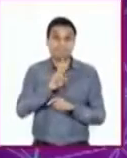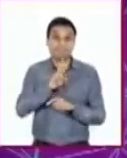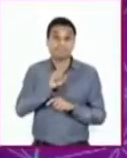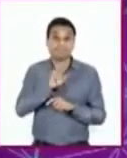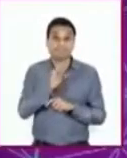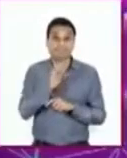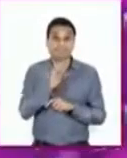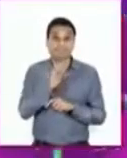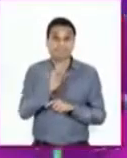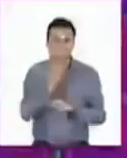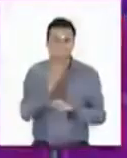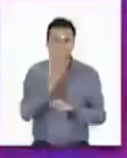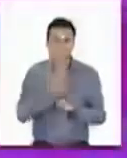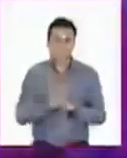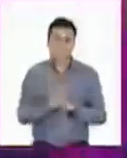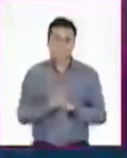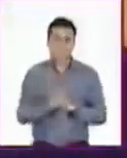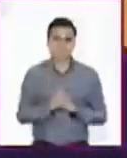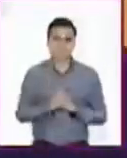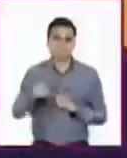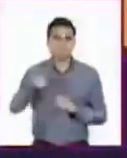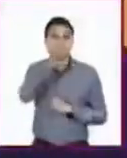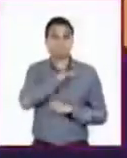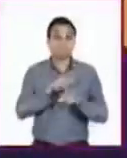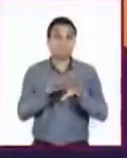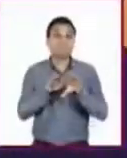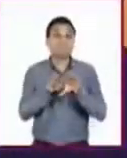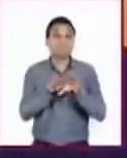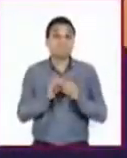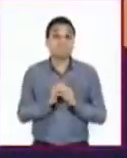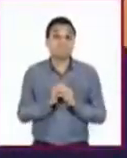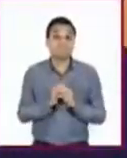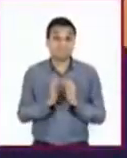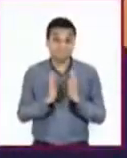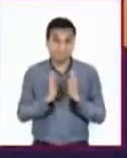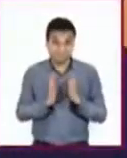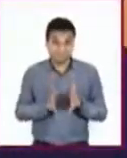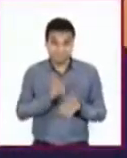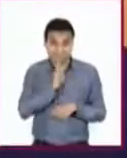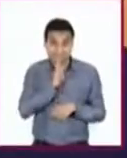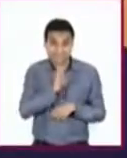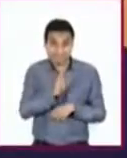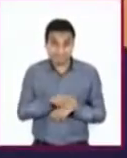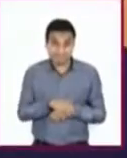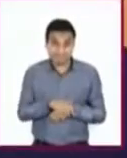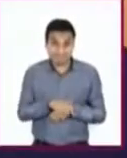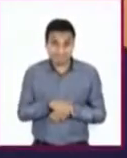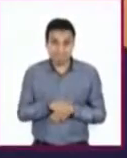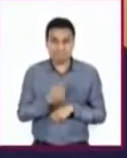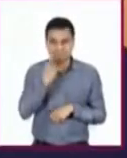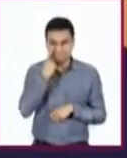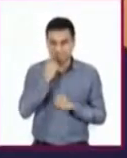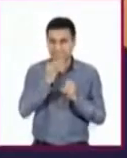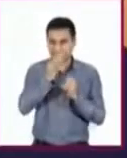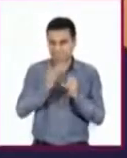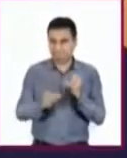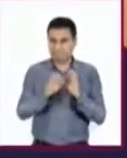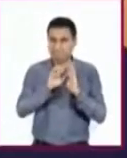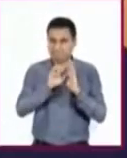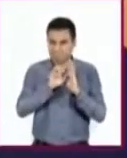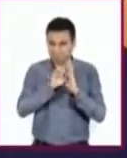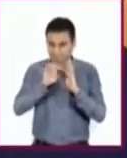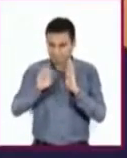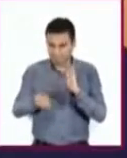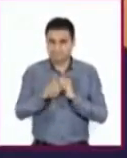con 50 centavos. ¿En casa cómo les fue? ¿Lograron resolver la situación? Como reto final, les proponemos